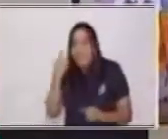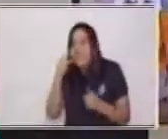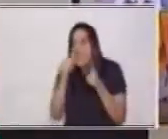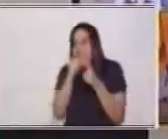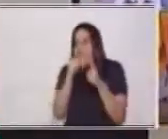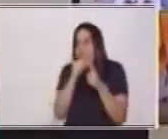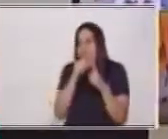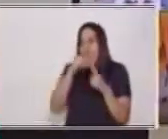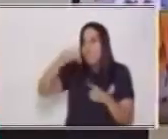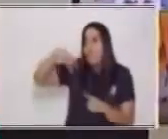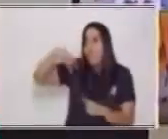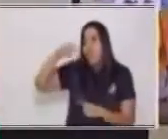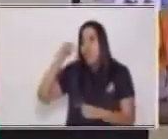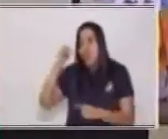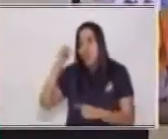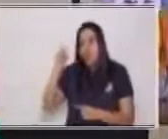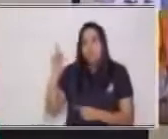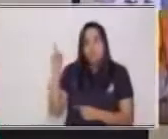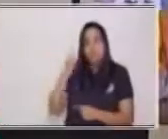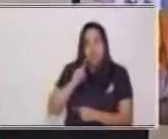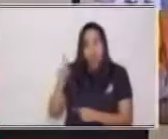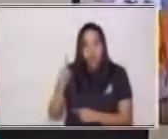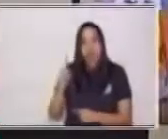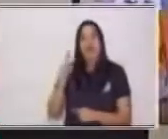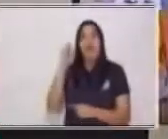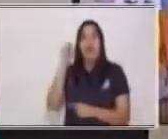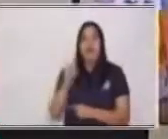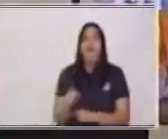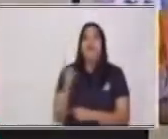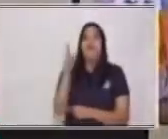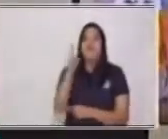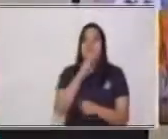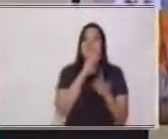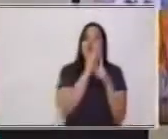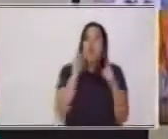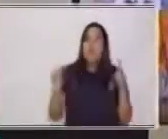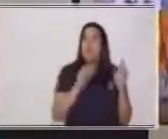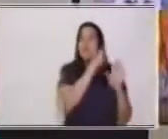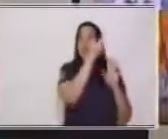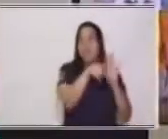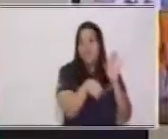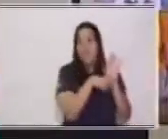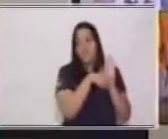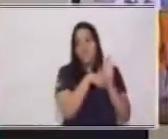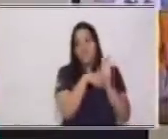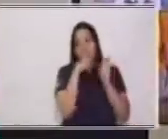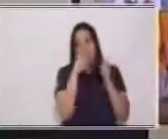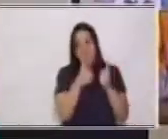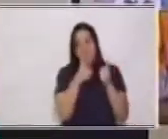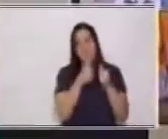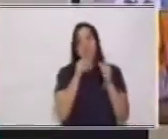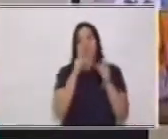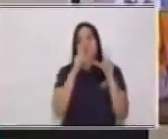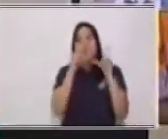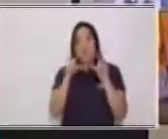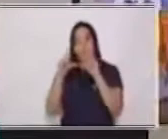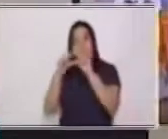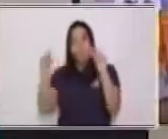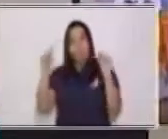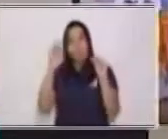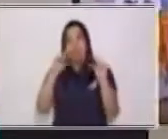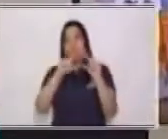es una oración negativa. Muy bien. Entonces, la vamos a colocar en